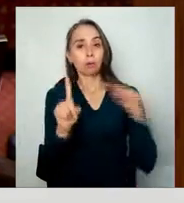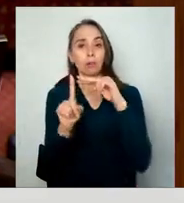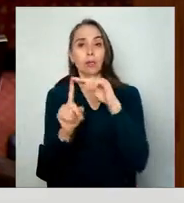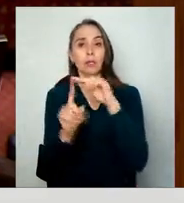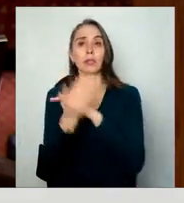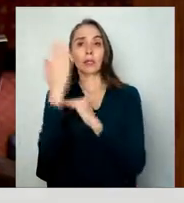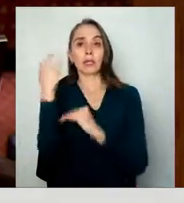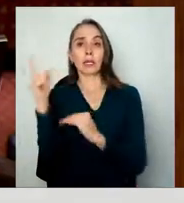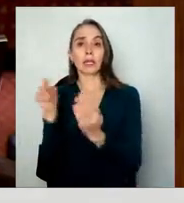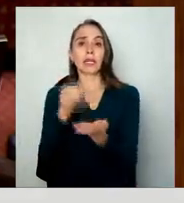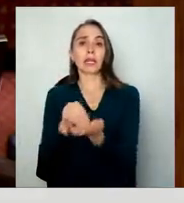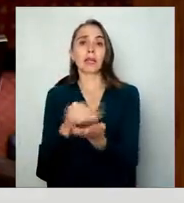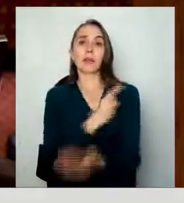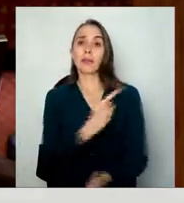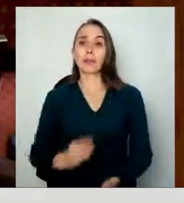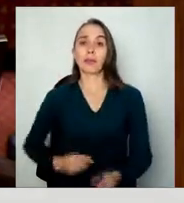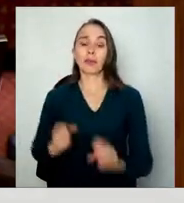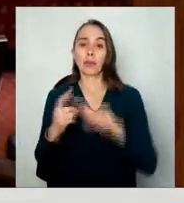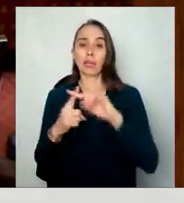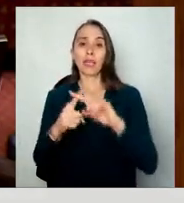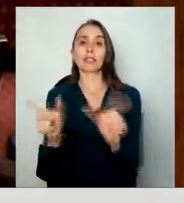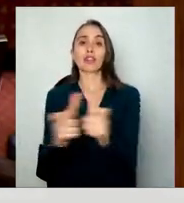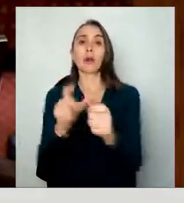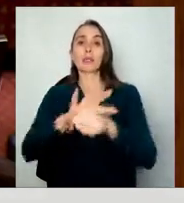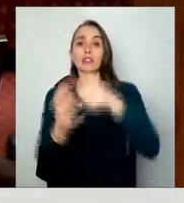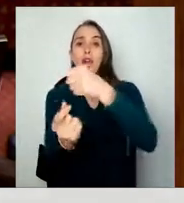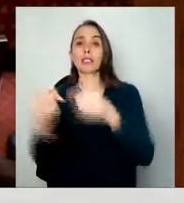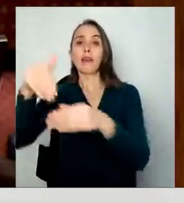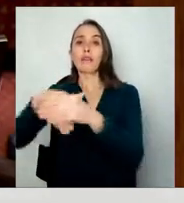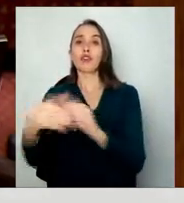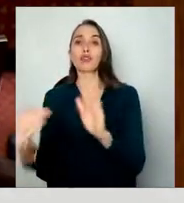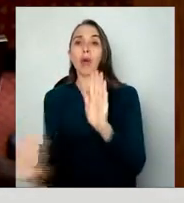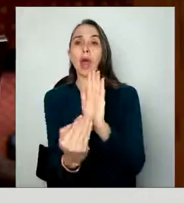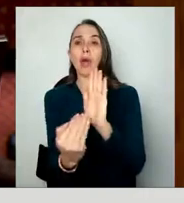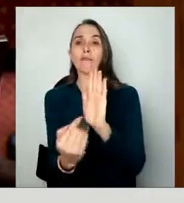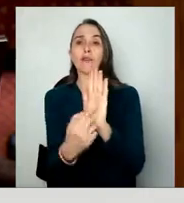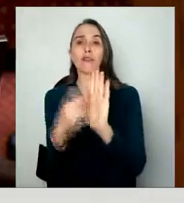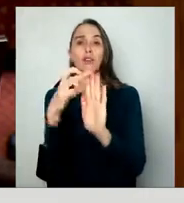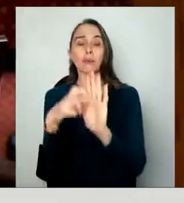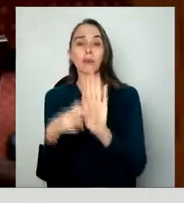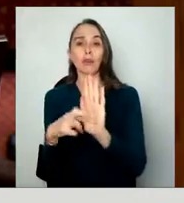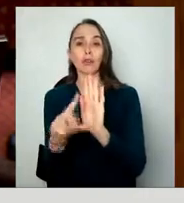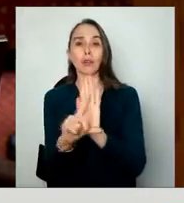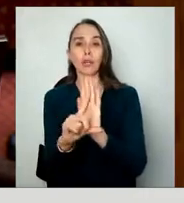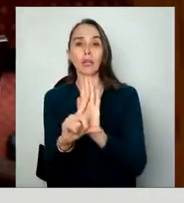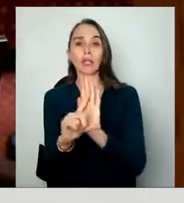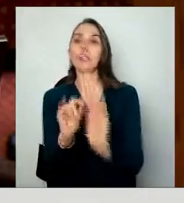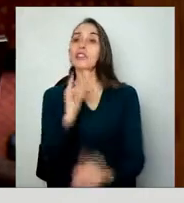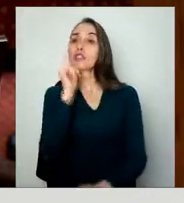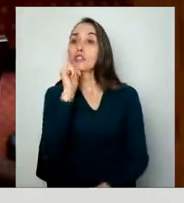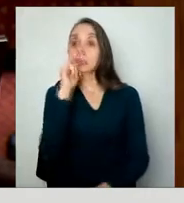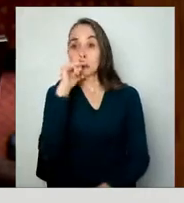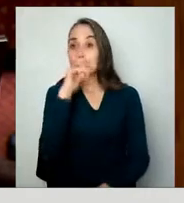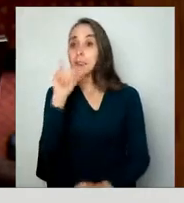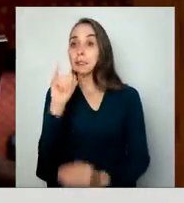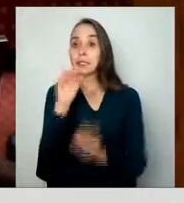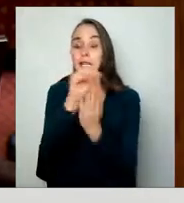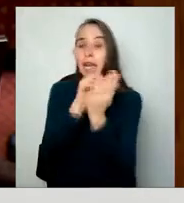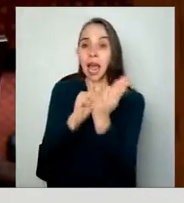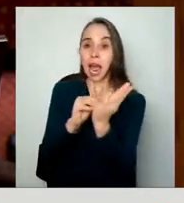de Hacienda votando a favor este tipo de de proyectos No sé si sacando antecedentes para